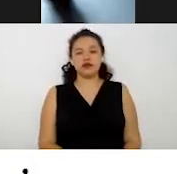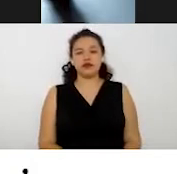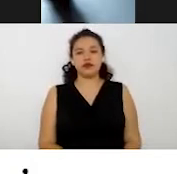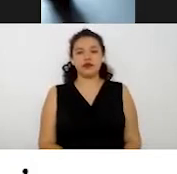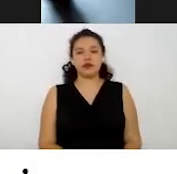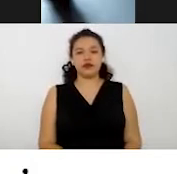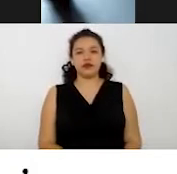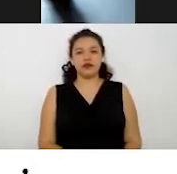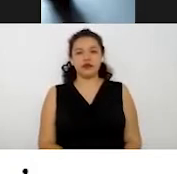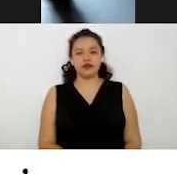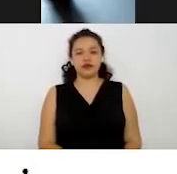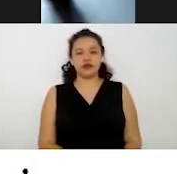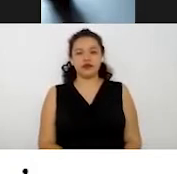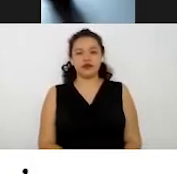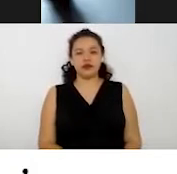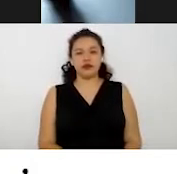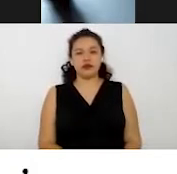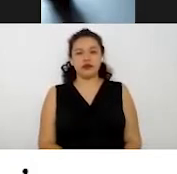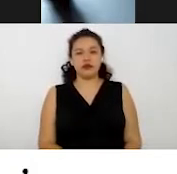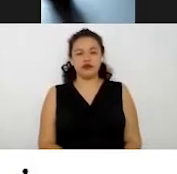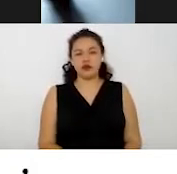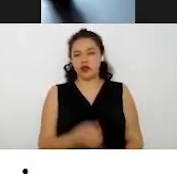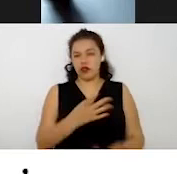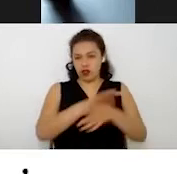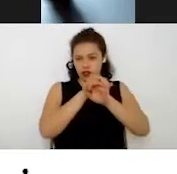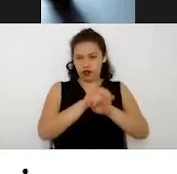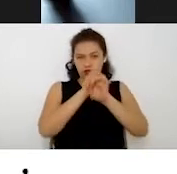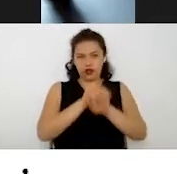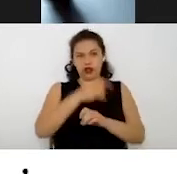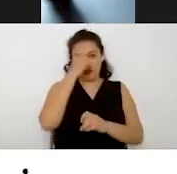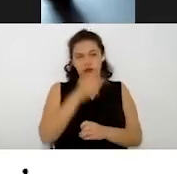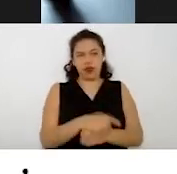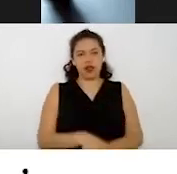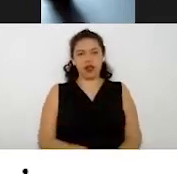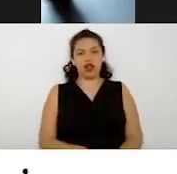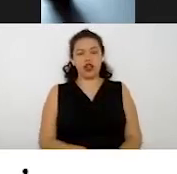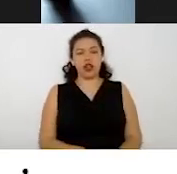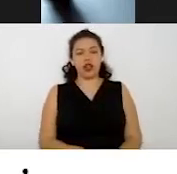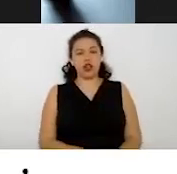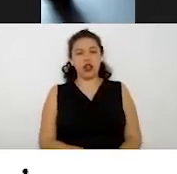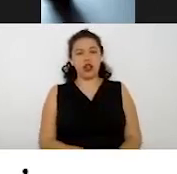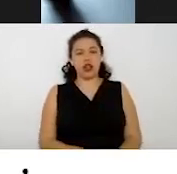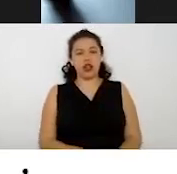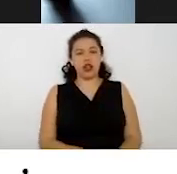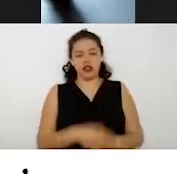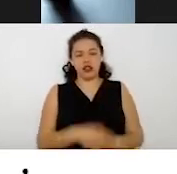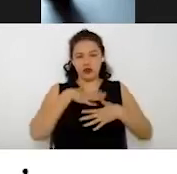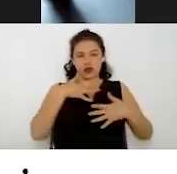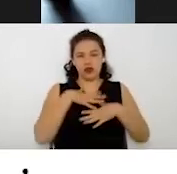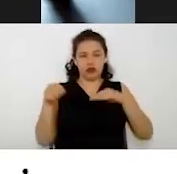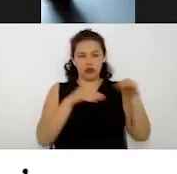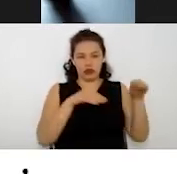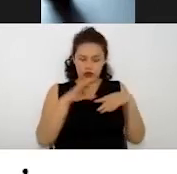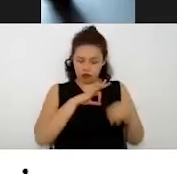Solo realizar las compresiones, ya que con la compresión también hay movimiento de los pulmones.